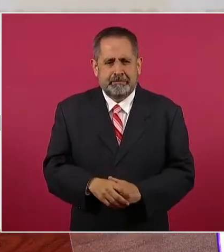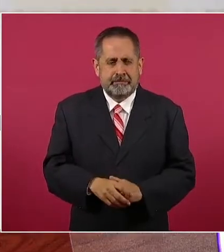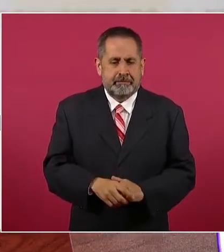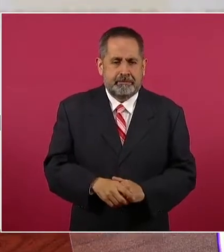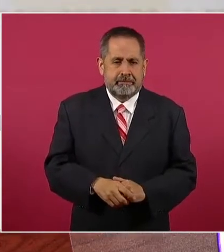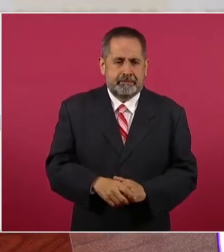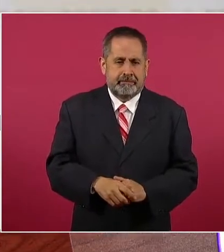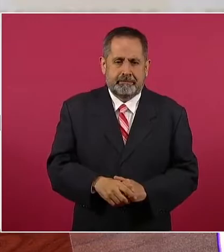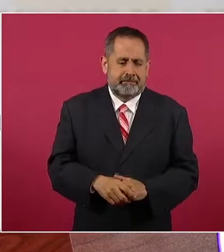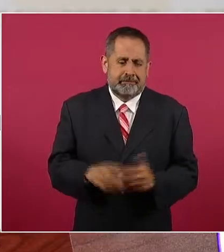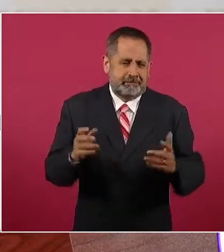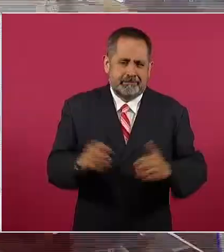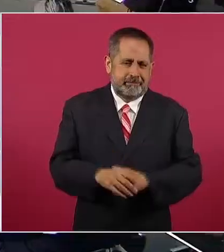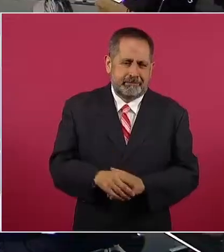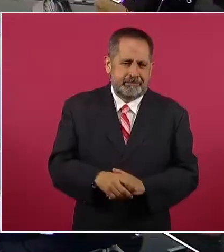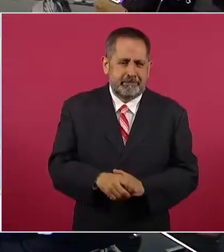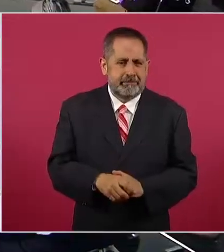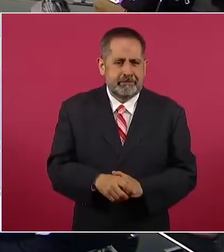Ya, o sea,